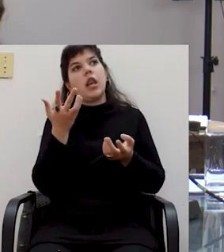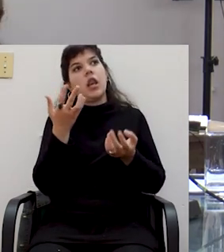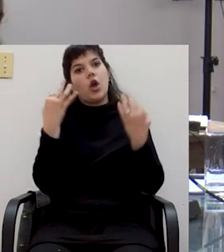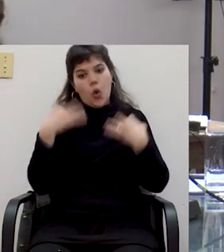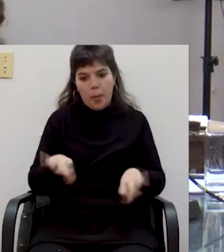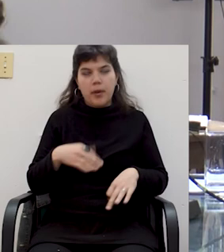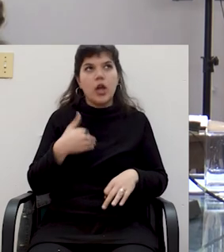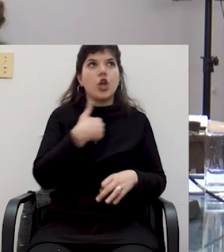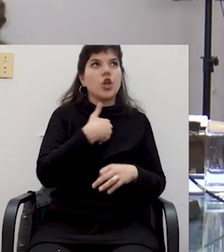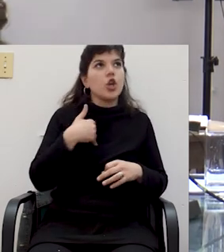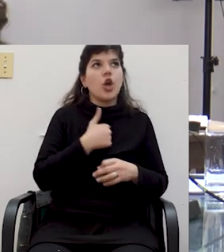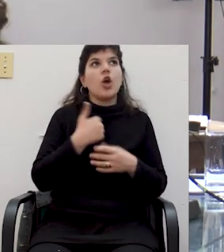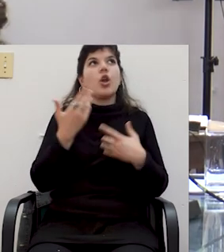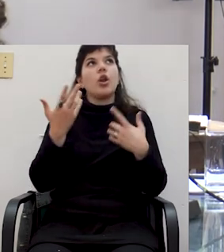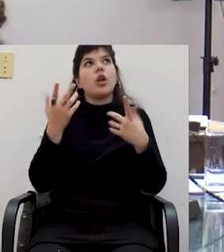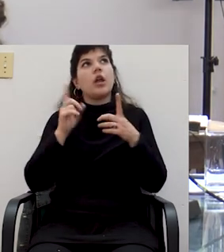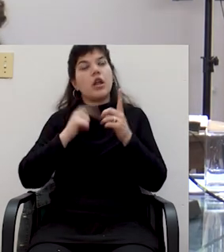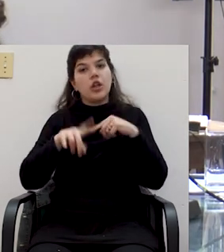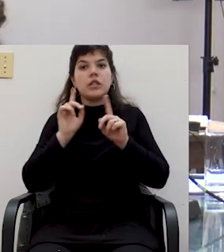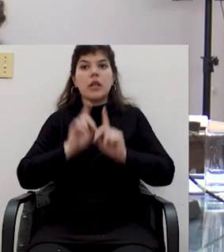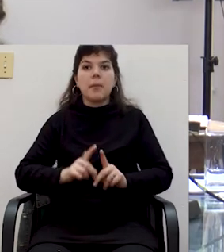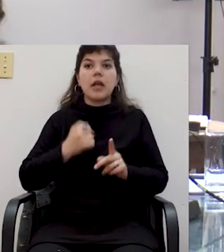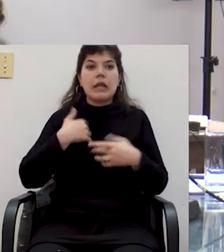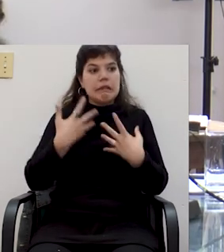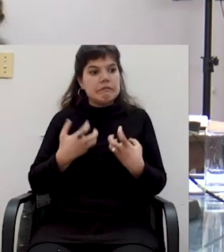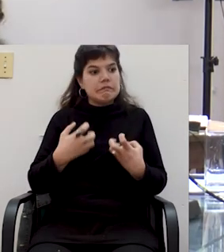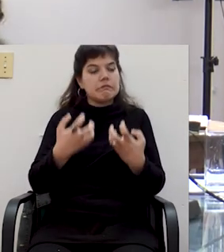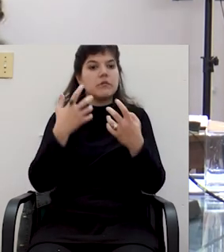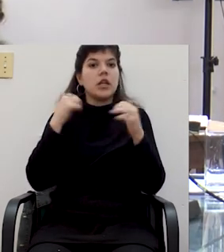cumplir un rol, y por ende se trata de hacer tareas, ¿no?